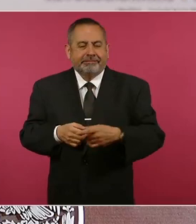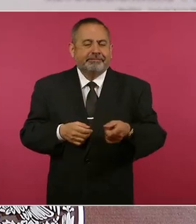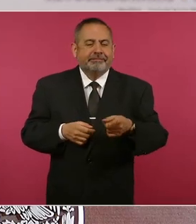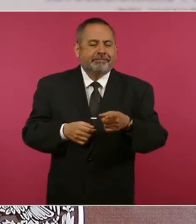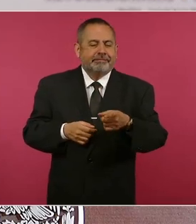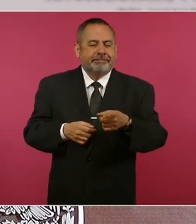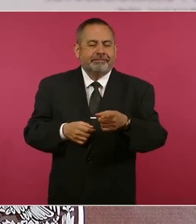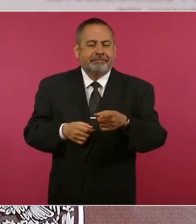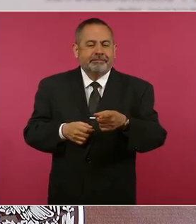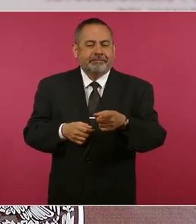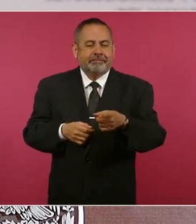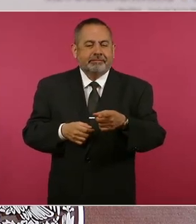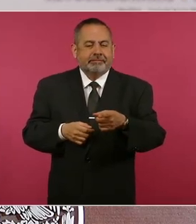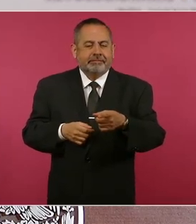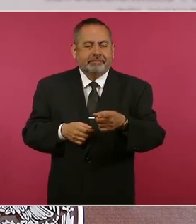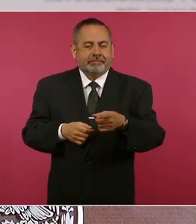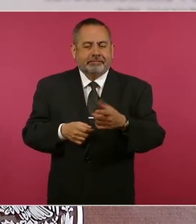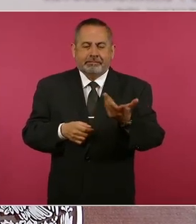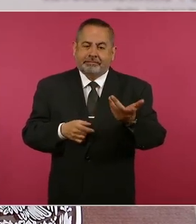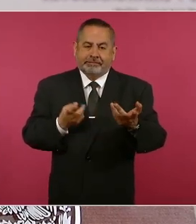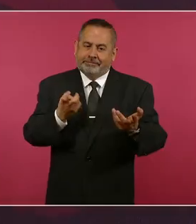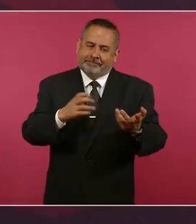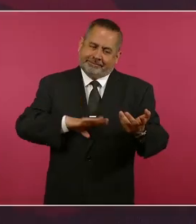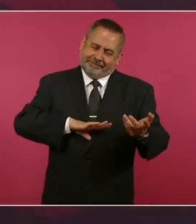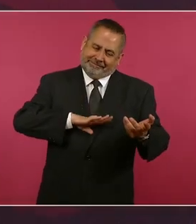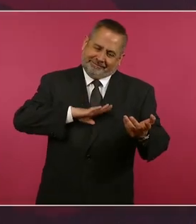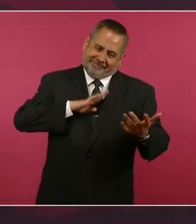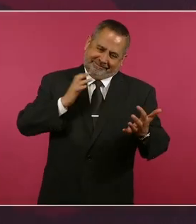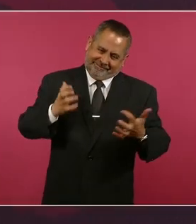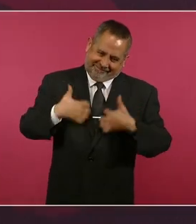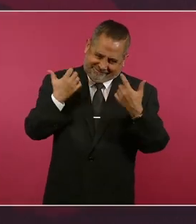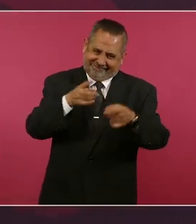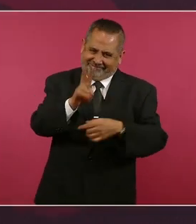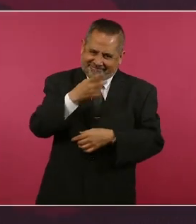estamos, sí, eso sí calienta.